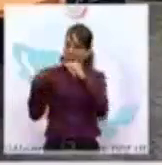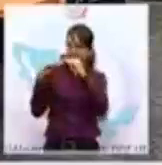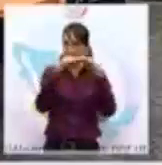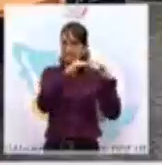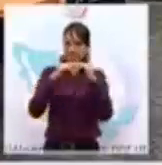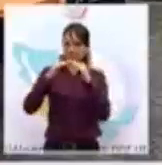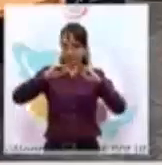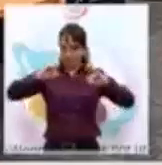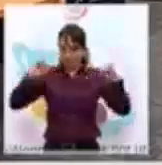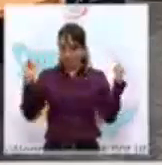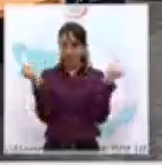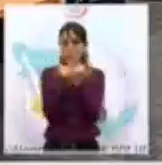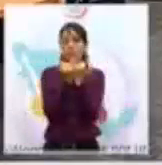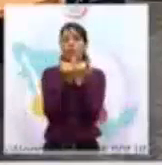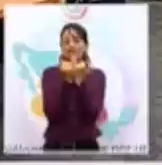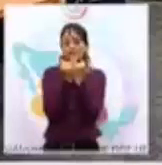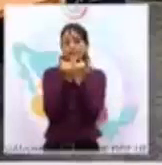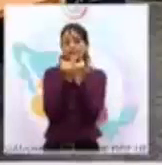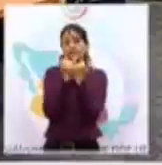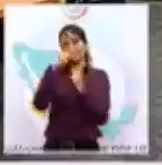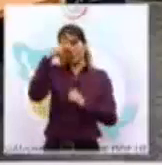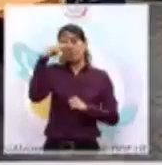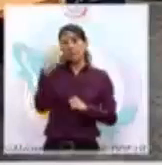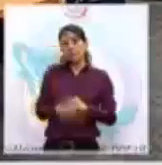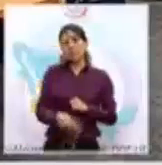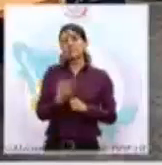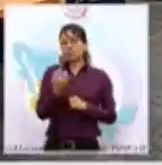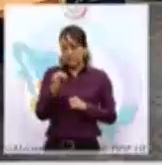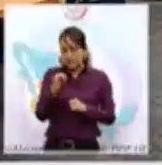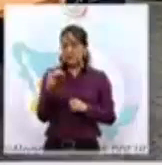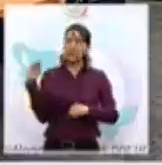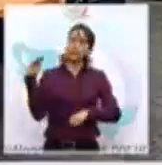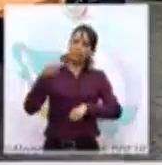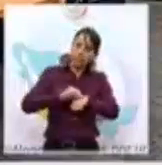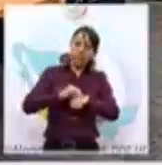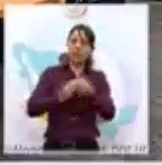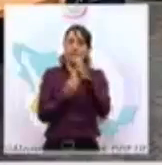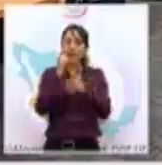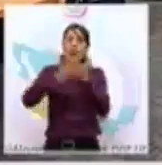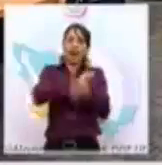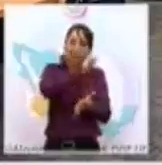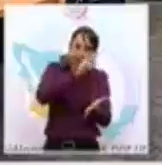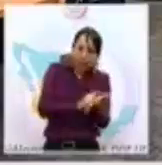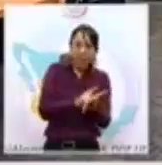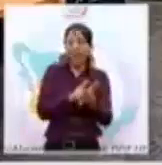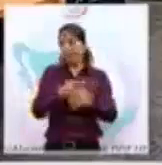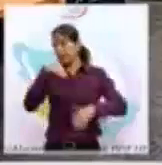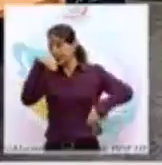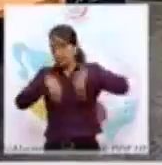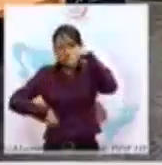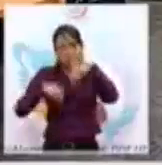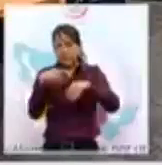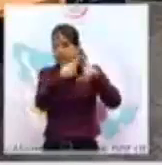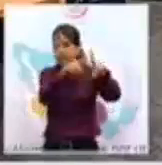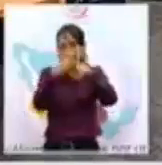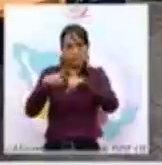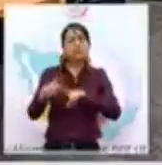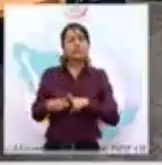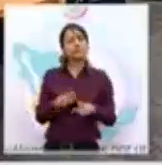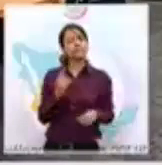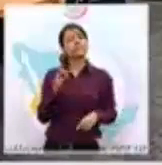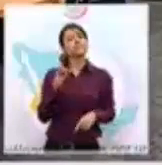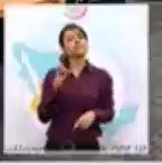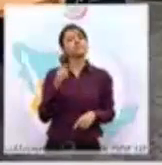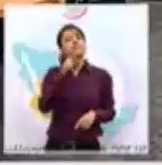este conjunto de prácticas, instituciones y demás leyes, yo creo que hay